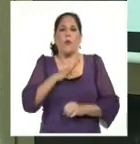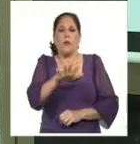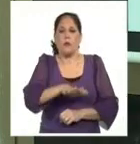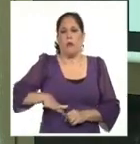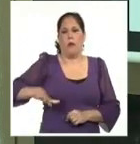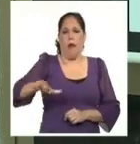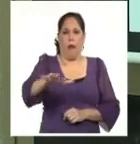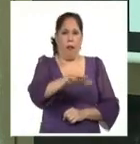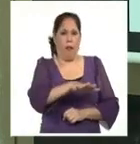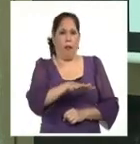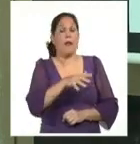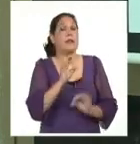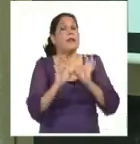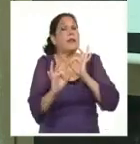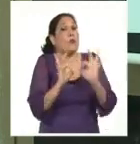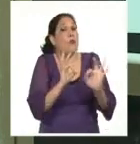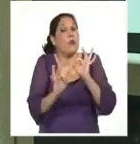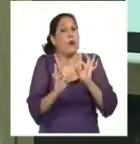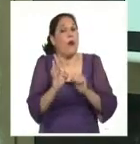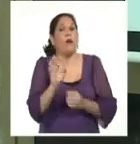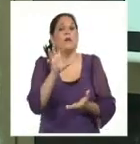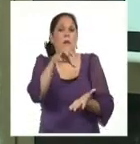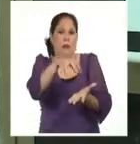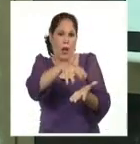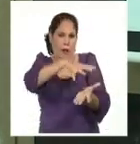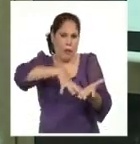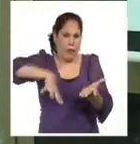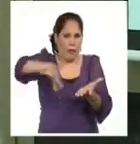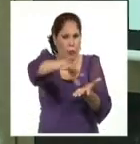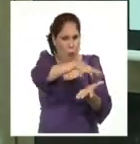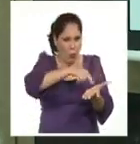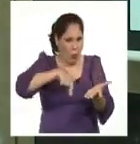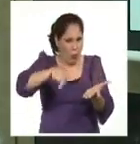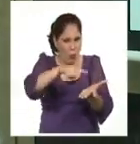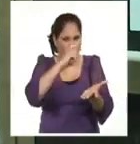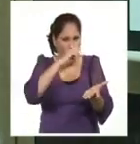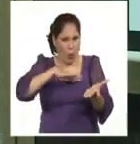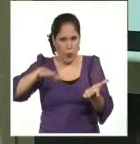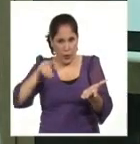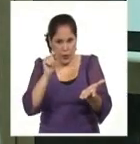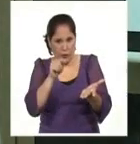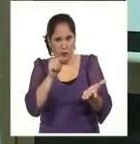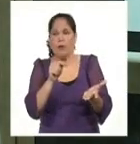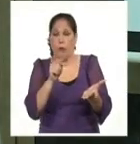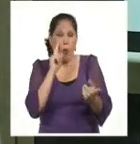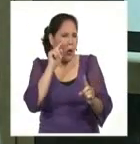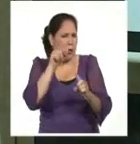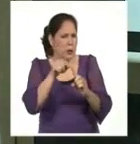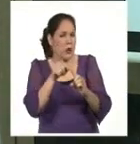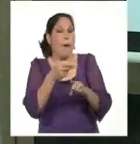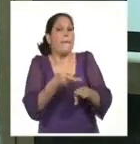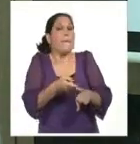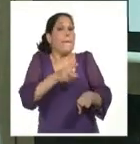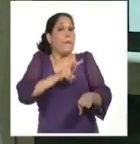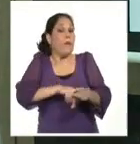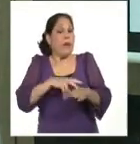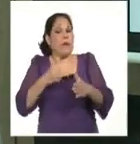y de seguridad ciudadana las cuales por supuesto tienen el objetivo de prevenir y